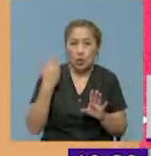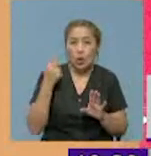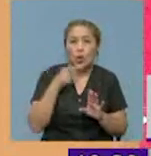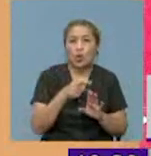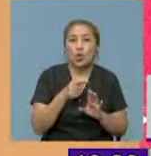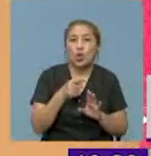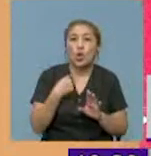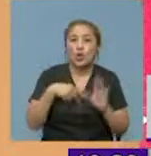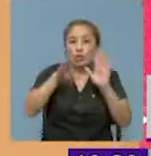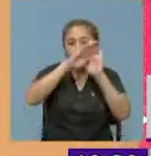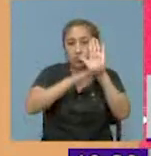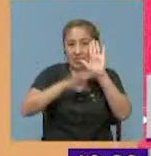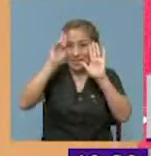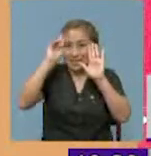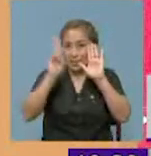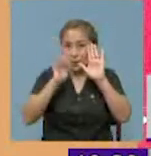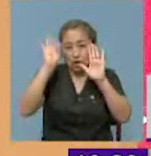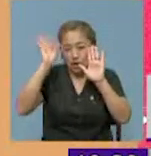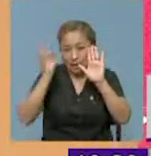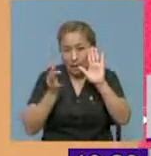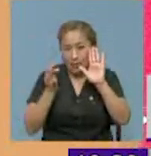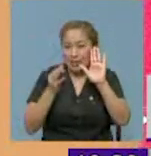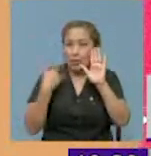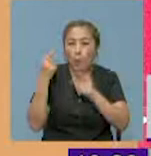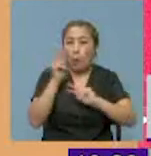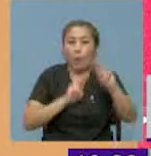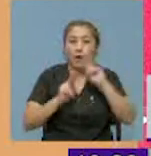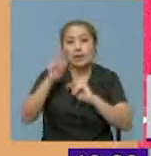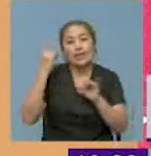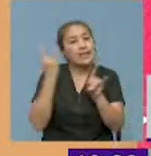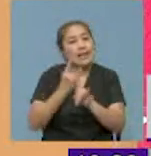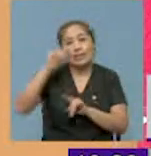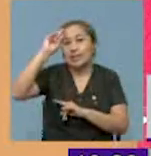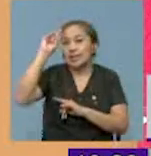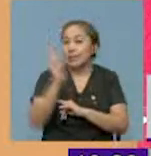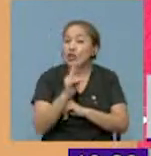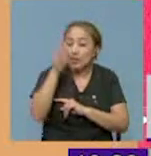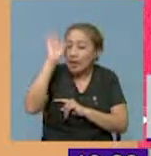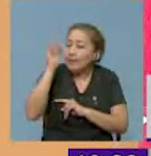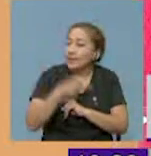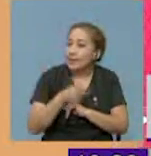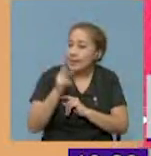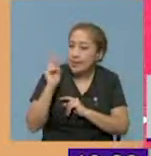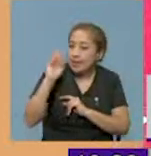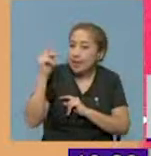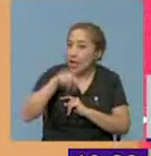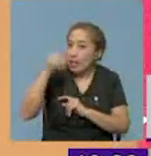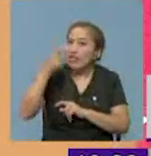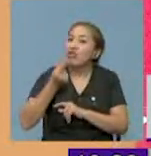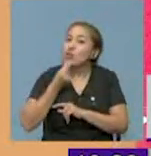dentro del reglamento lo tenemos que utilizar al máximo siempre con respeto pero hacerle sentir que estamos jugando de local no como